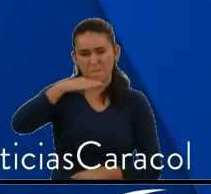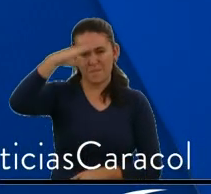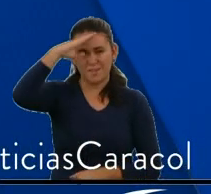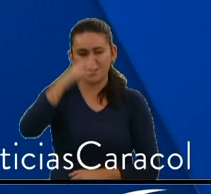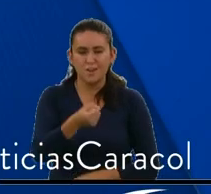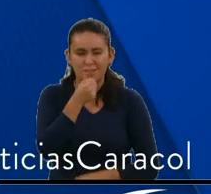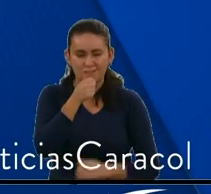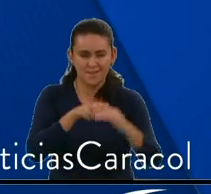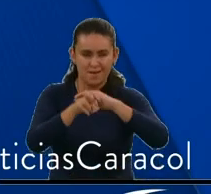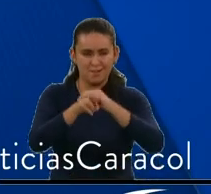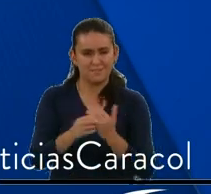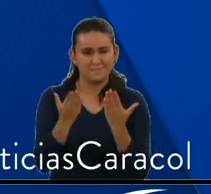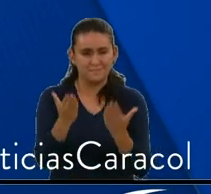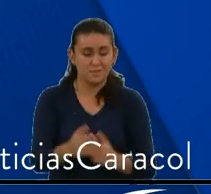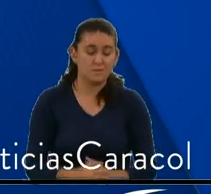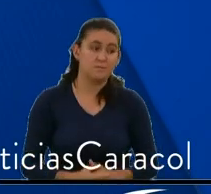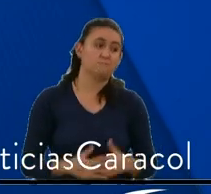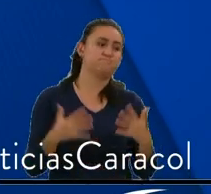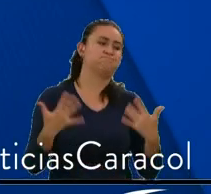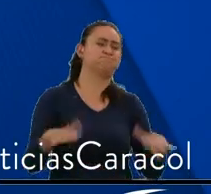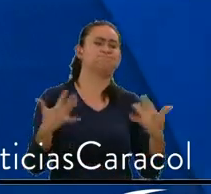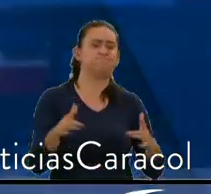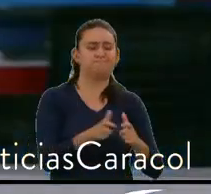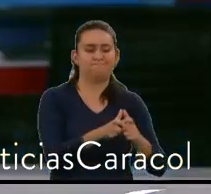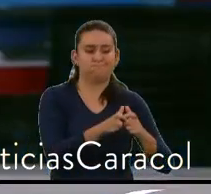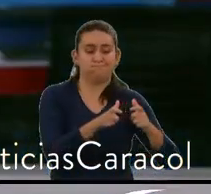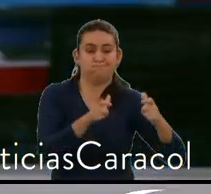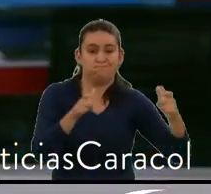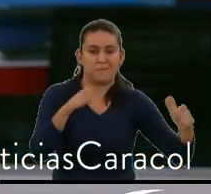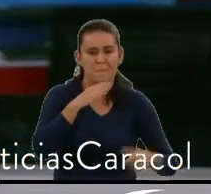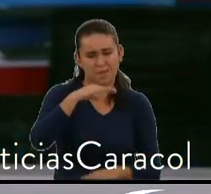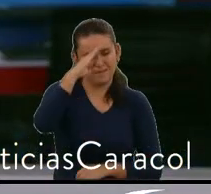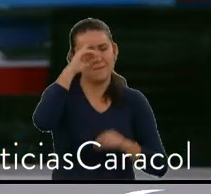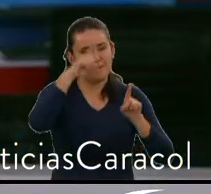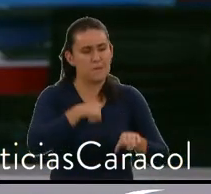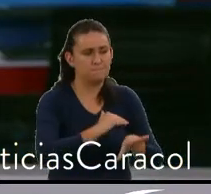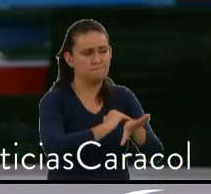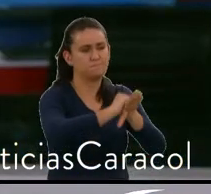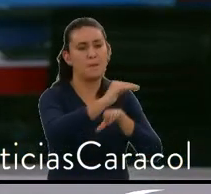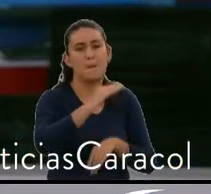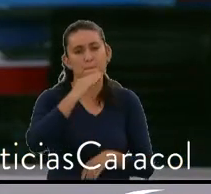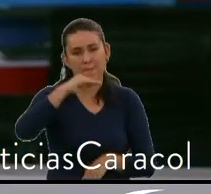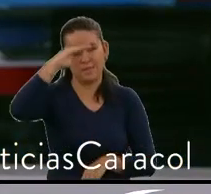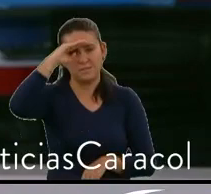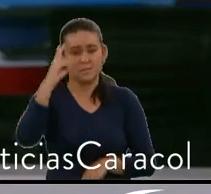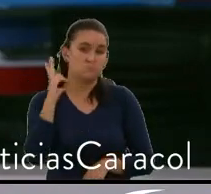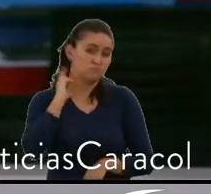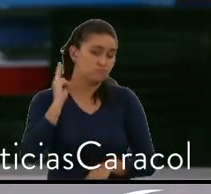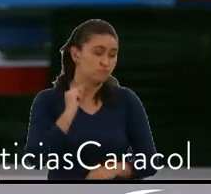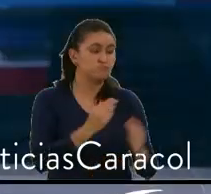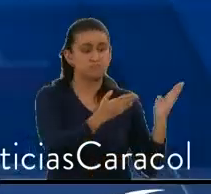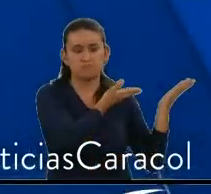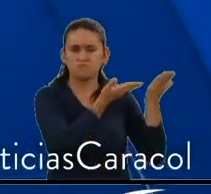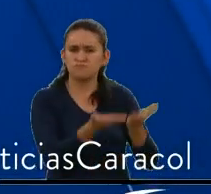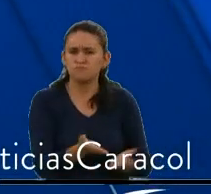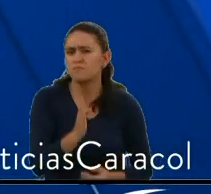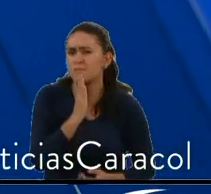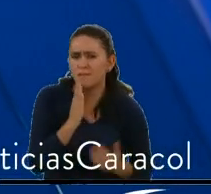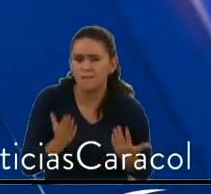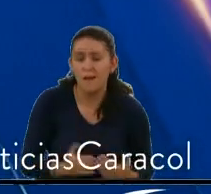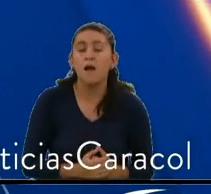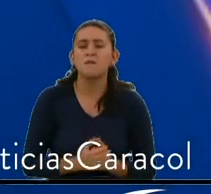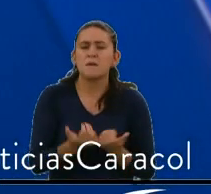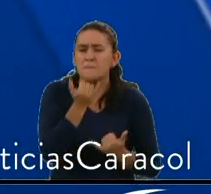Noticias Caracol. Muy alta esa ocupación, por eso también nos acompaña el alcalde de Medellín, Daniel Quintero. Bienvenido, alcalde. De cómo se están preparando para la